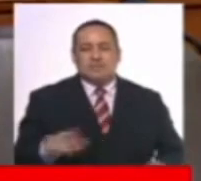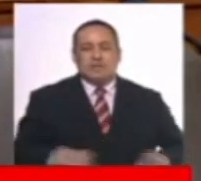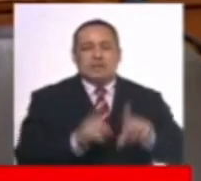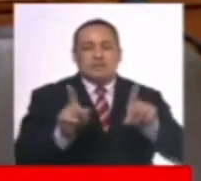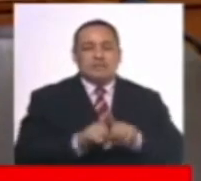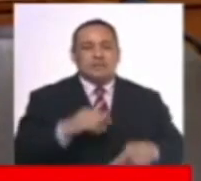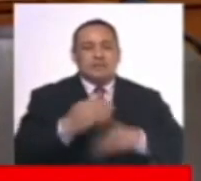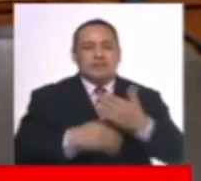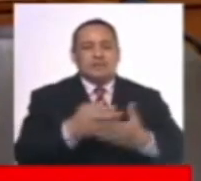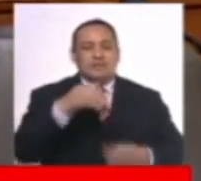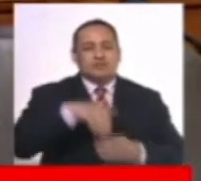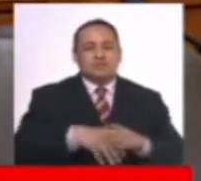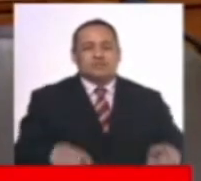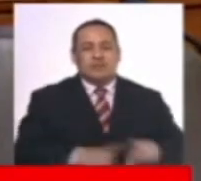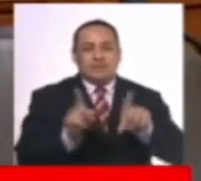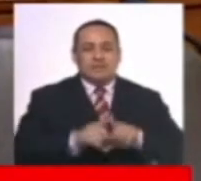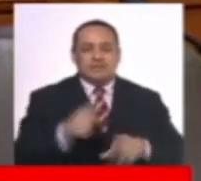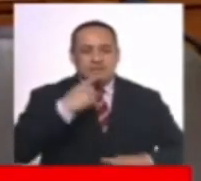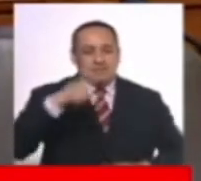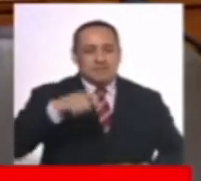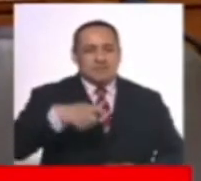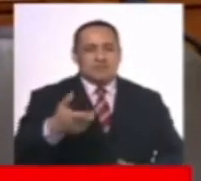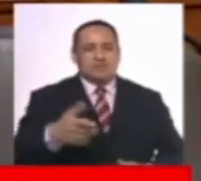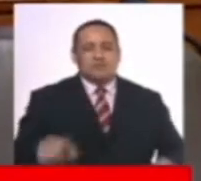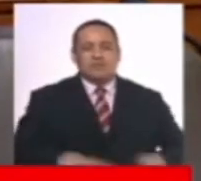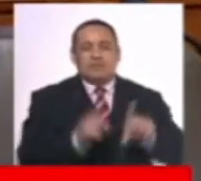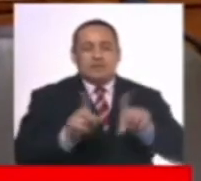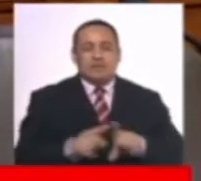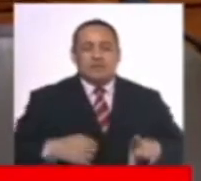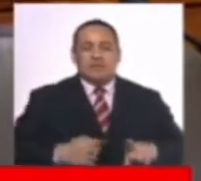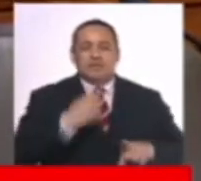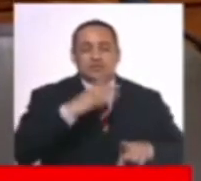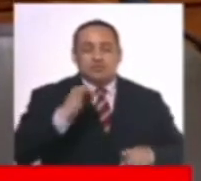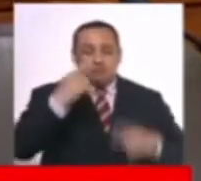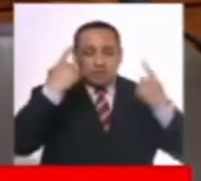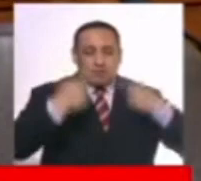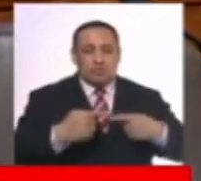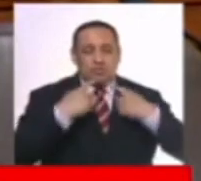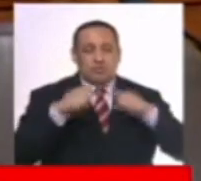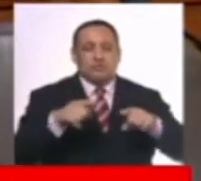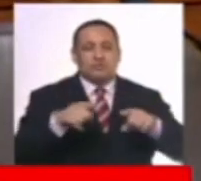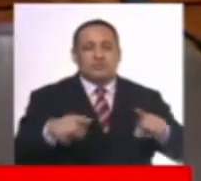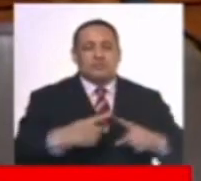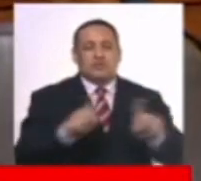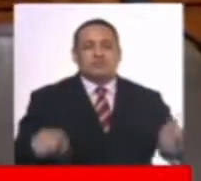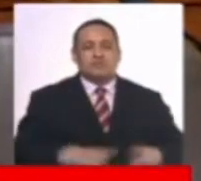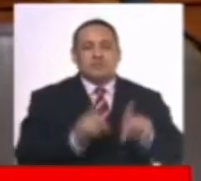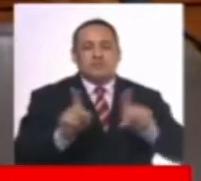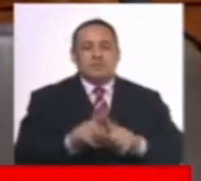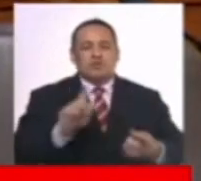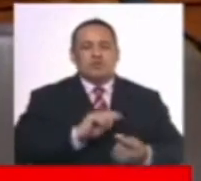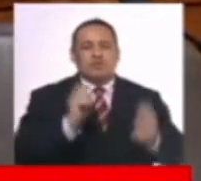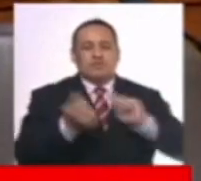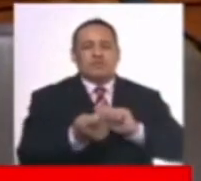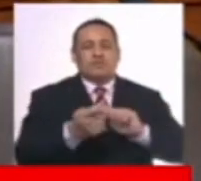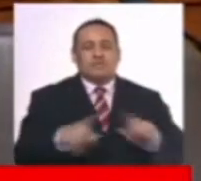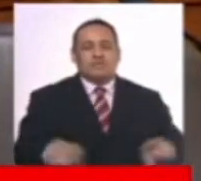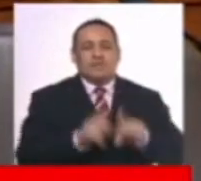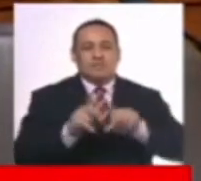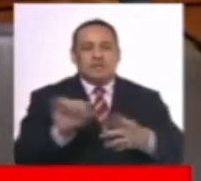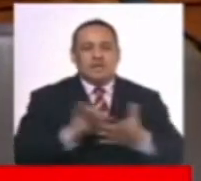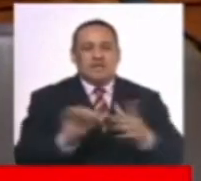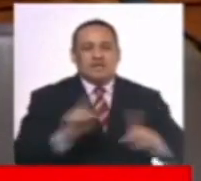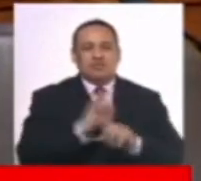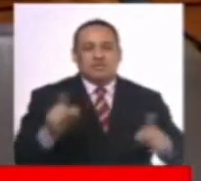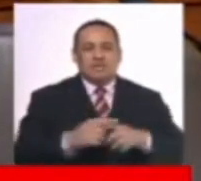El adelanto de elecciones es necesario y estoy de acuerdo con eso, pero con reformas para no